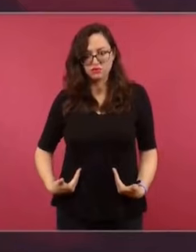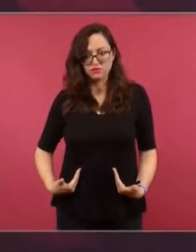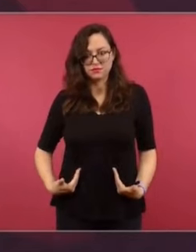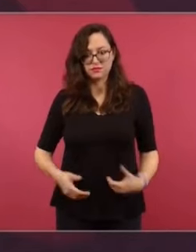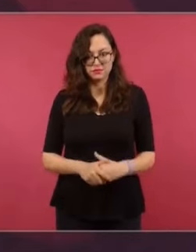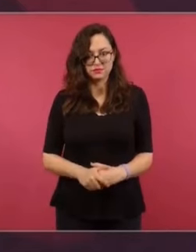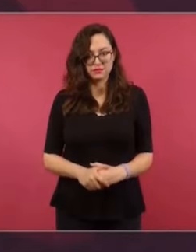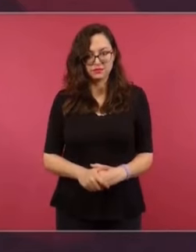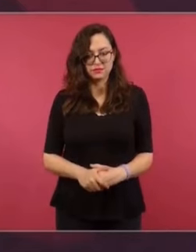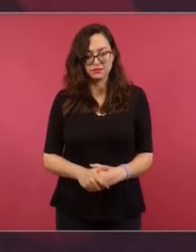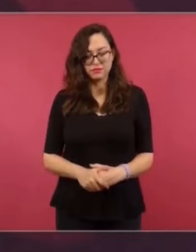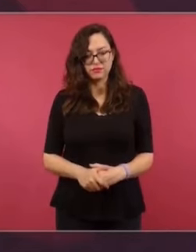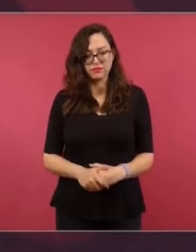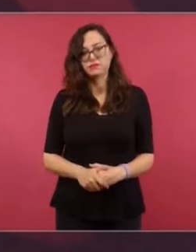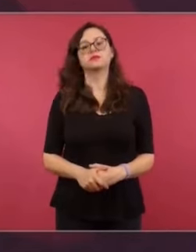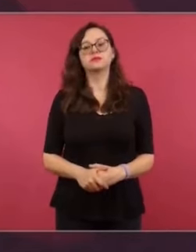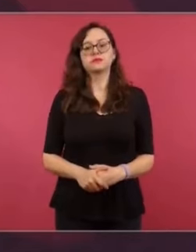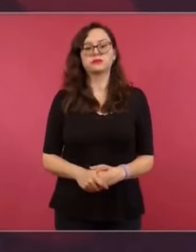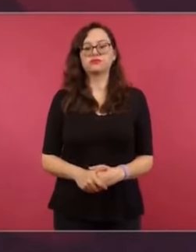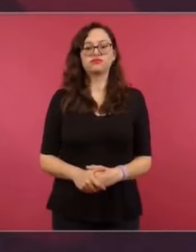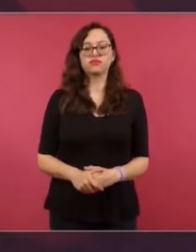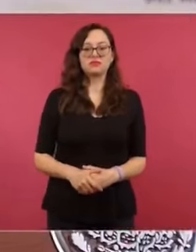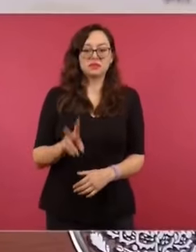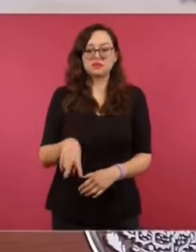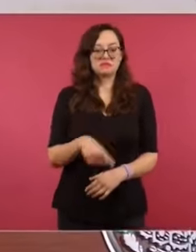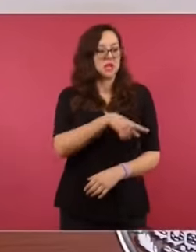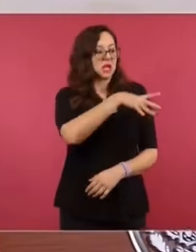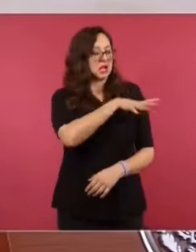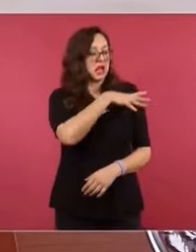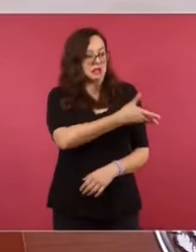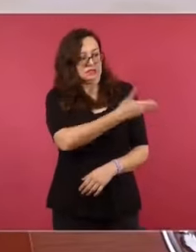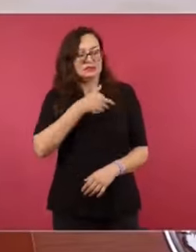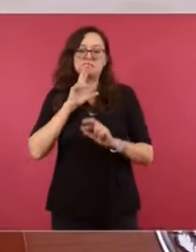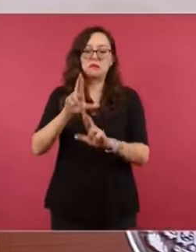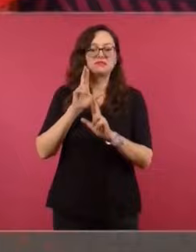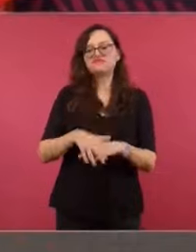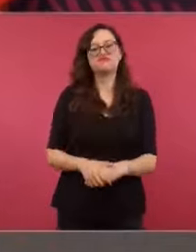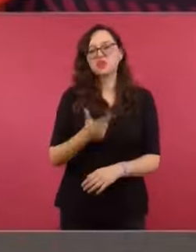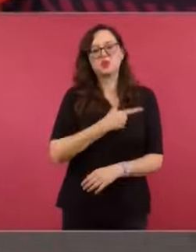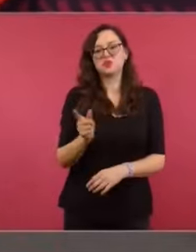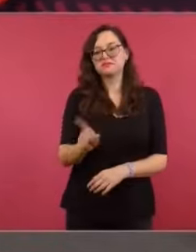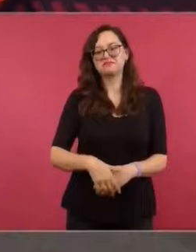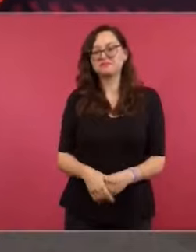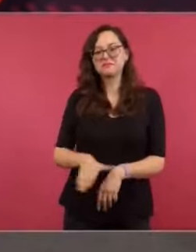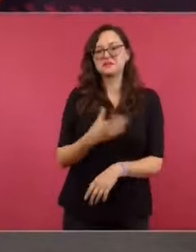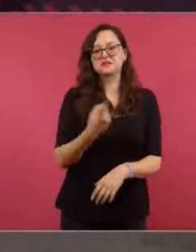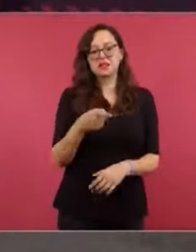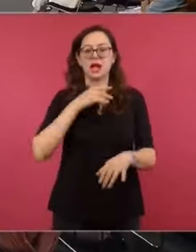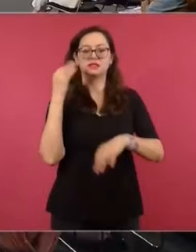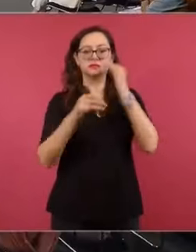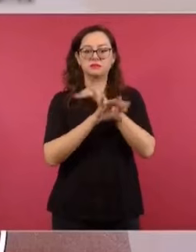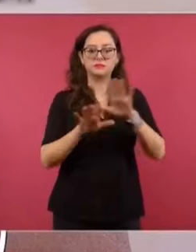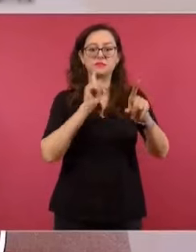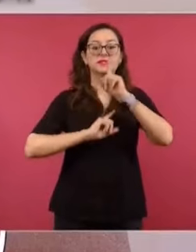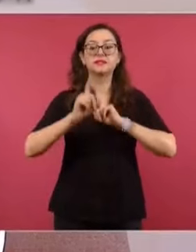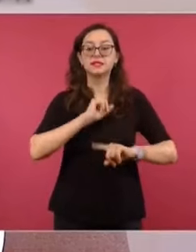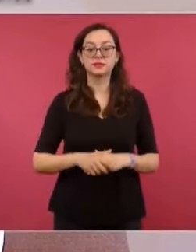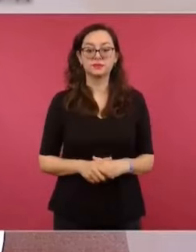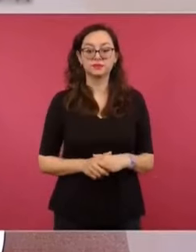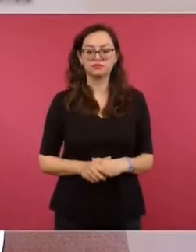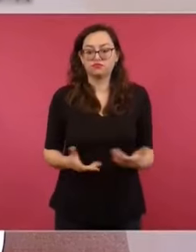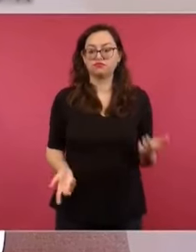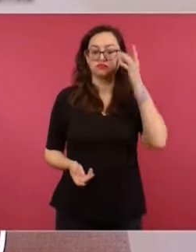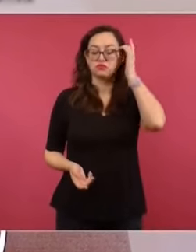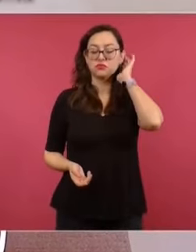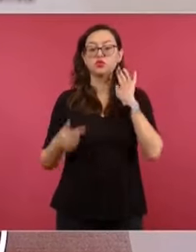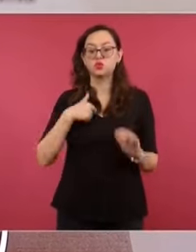toda Claridad esty contestando a proceso que es una revista que está entregada por entero a la mentira sobre el caso y las peticiones que han hecho las